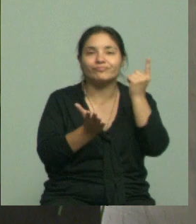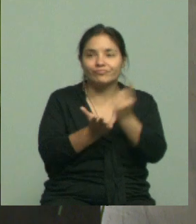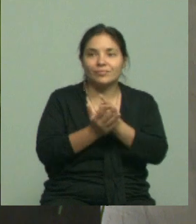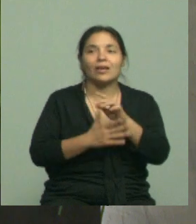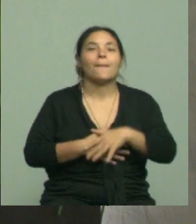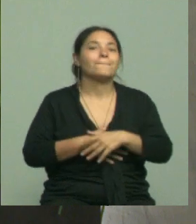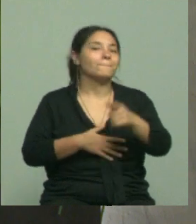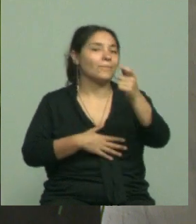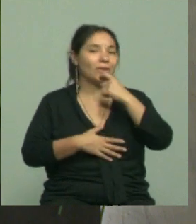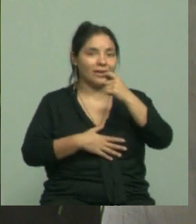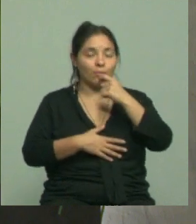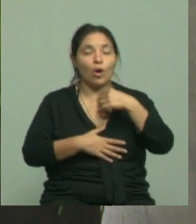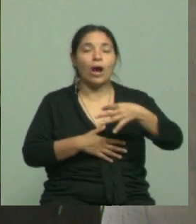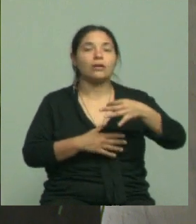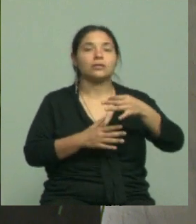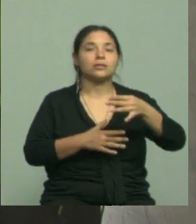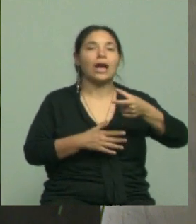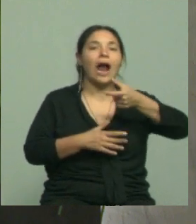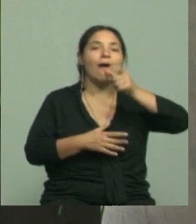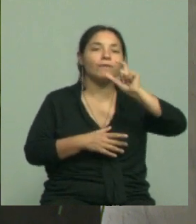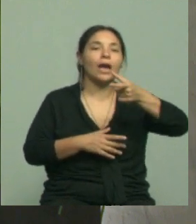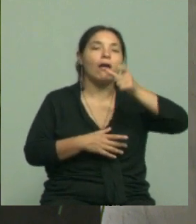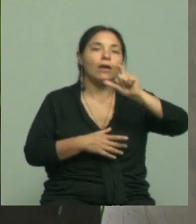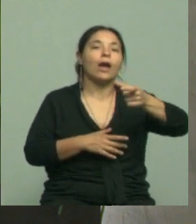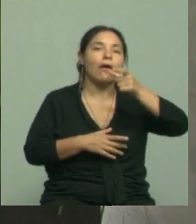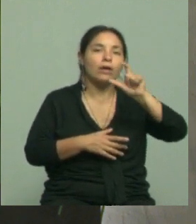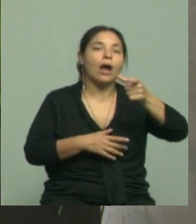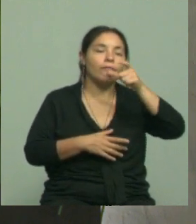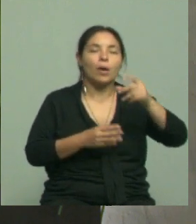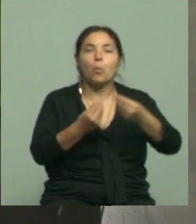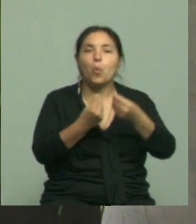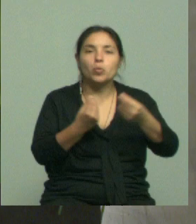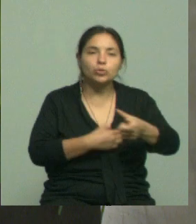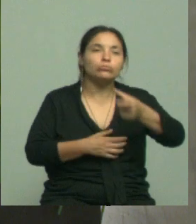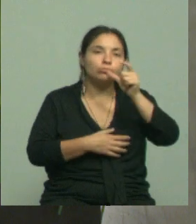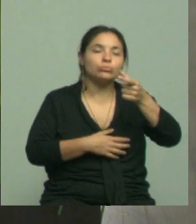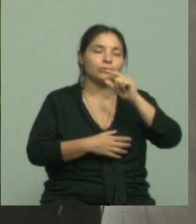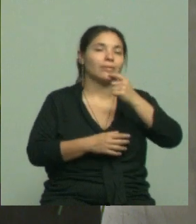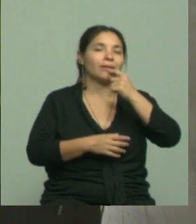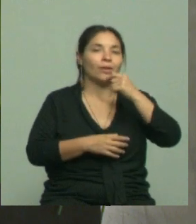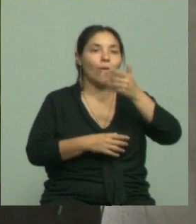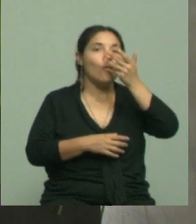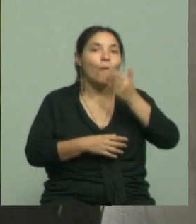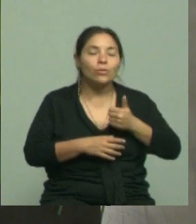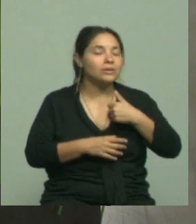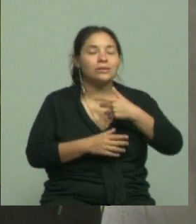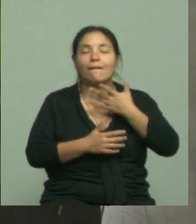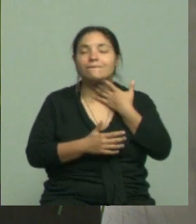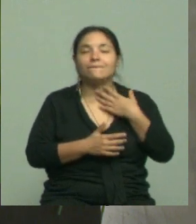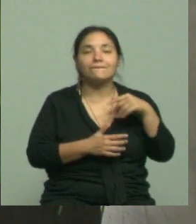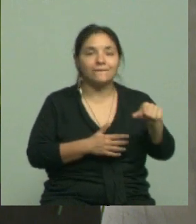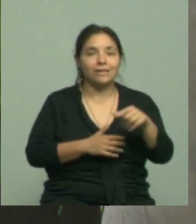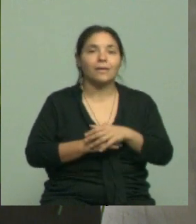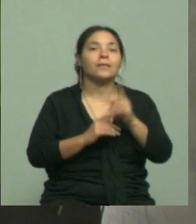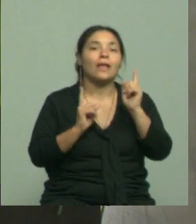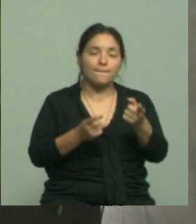por ahí, por ejemplo, tomar mucho café, que en esta época generalmente aquellos que les gusta el café y lo consumen mucho, si de alguna